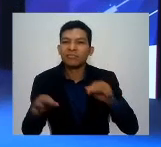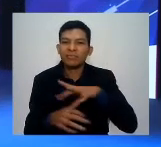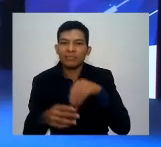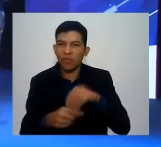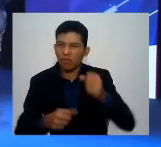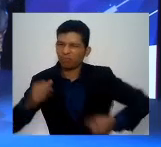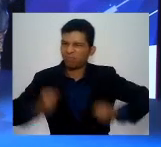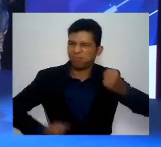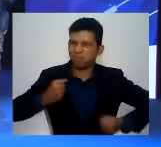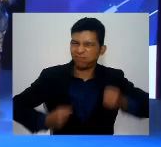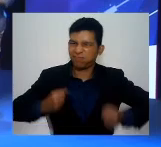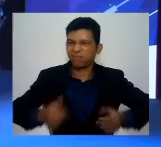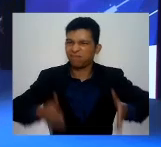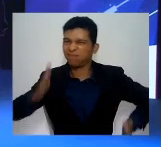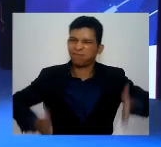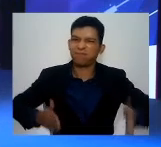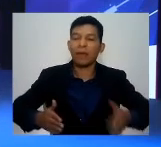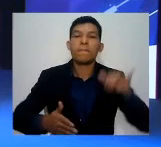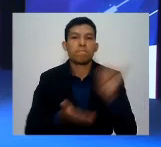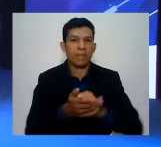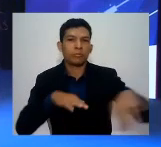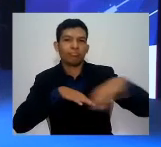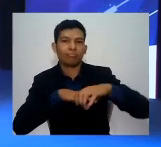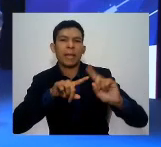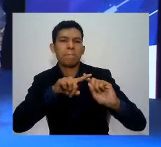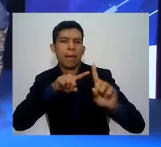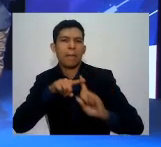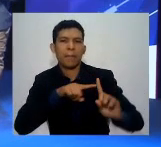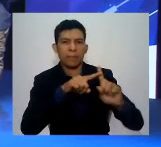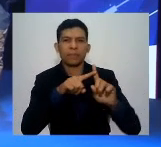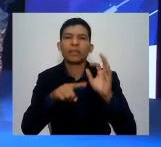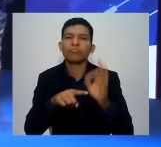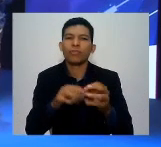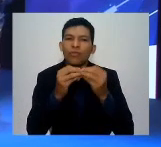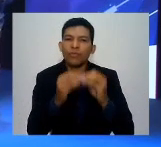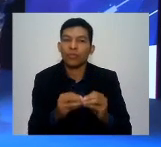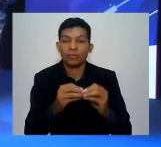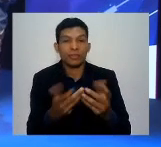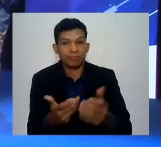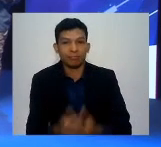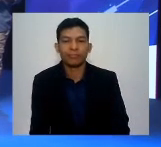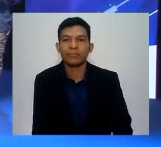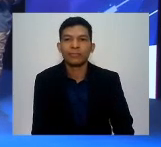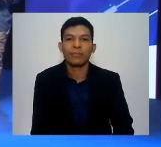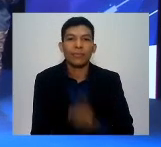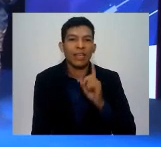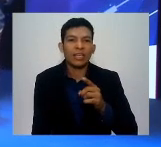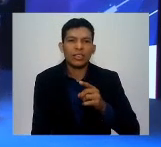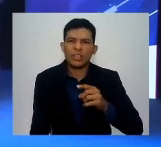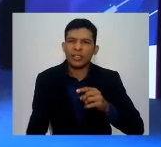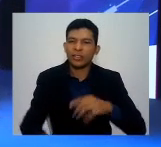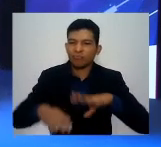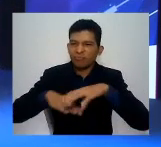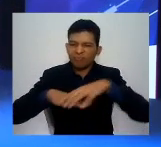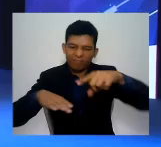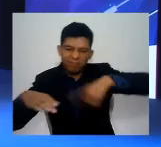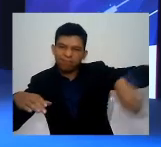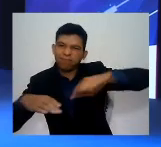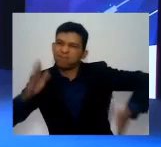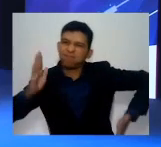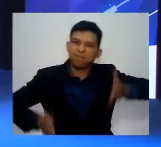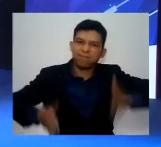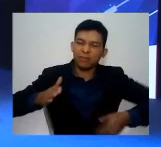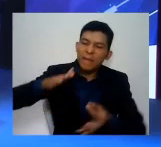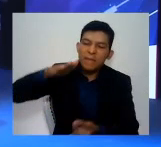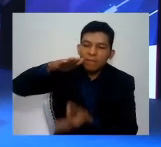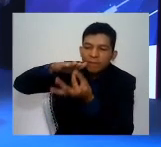muy precisa. Y para, además, darles una idea de las cosas que uno no se imagina, yo a veces antes pensaba que el photofinish